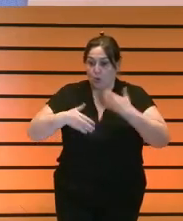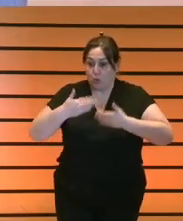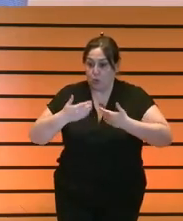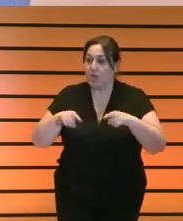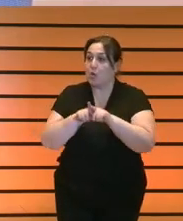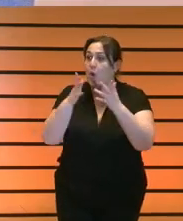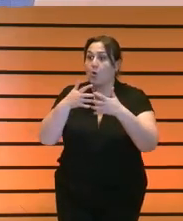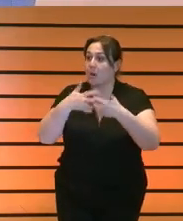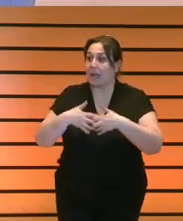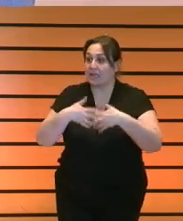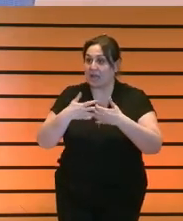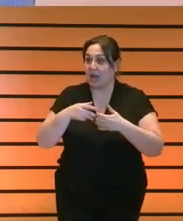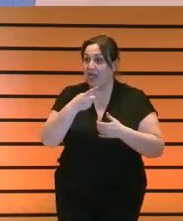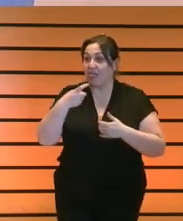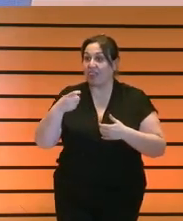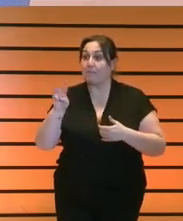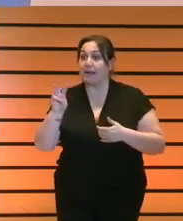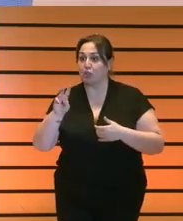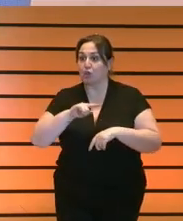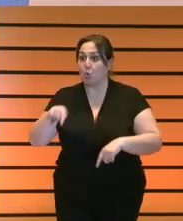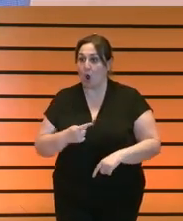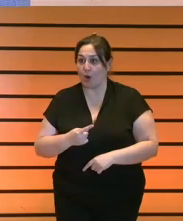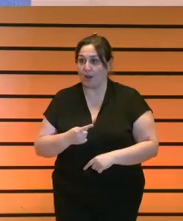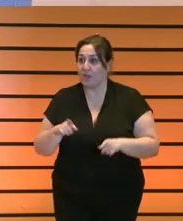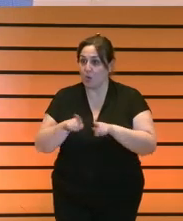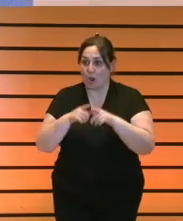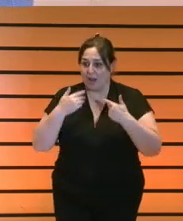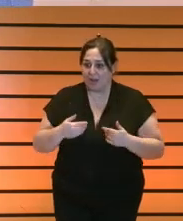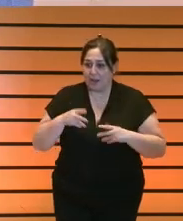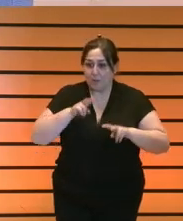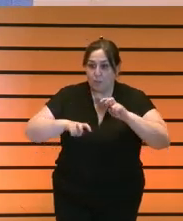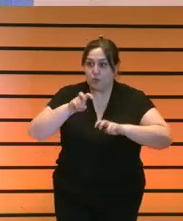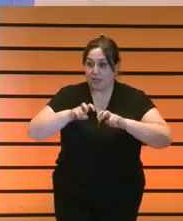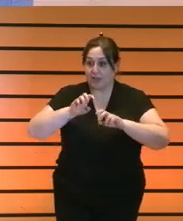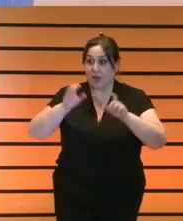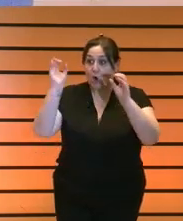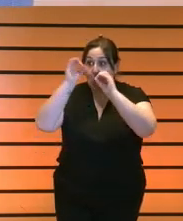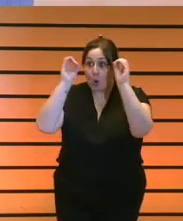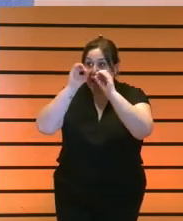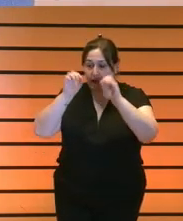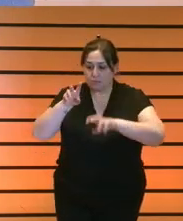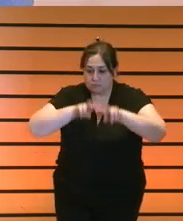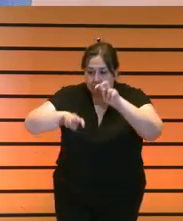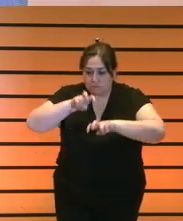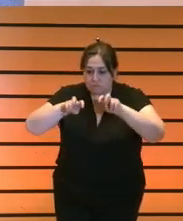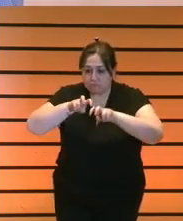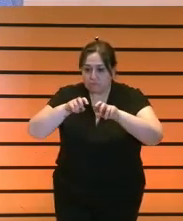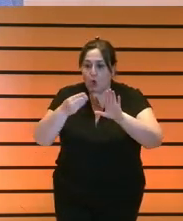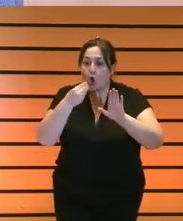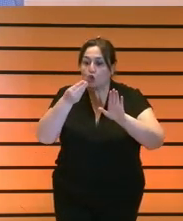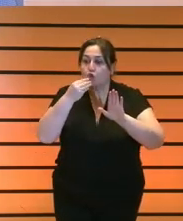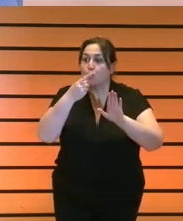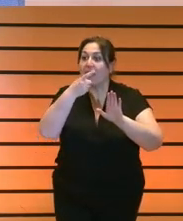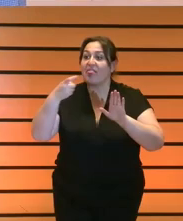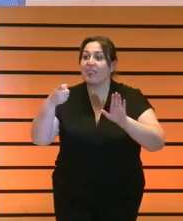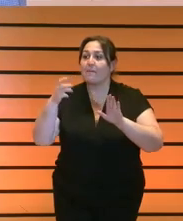por simplificarlo mucho, de 100 vatios hora. Una única búsqueda en Google, una única búsqueda en Google consume 100 vatios a la